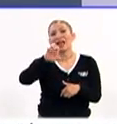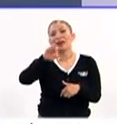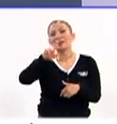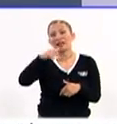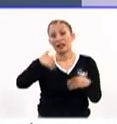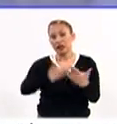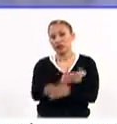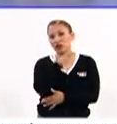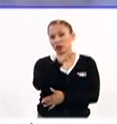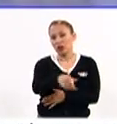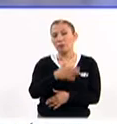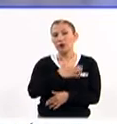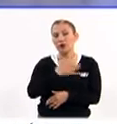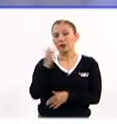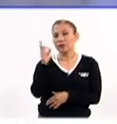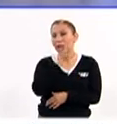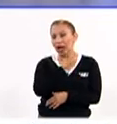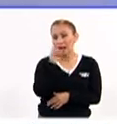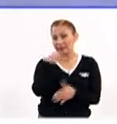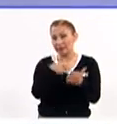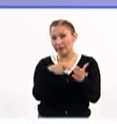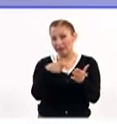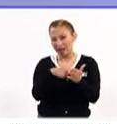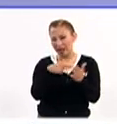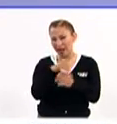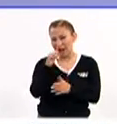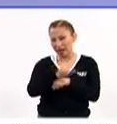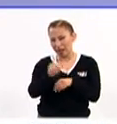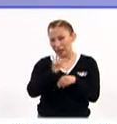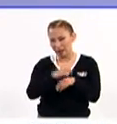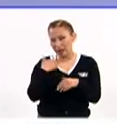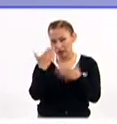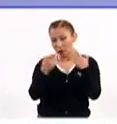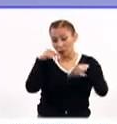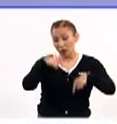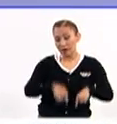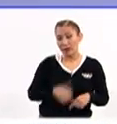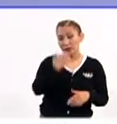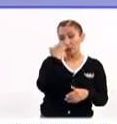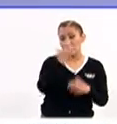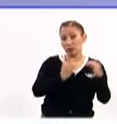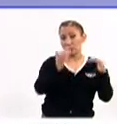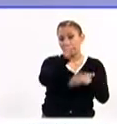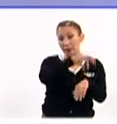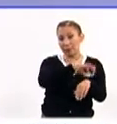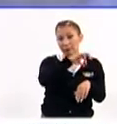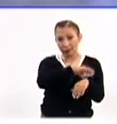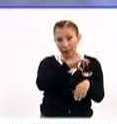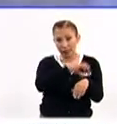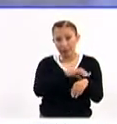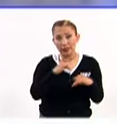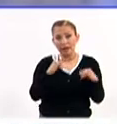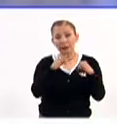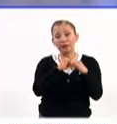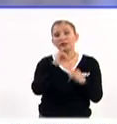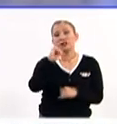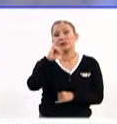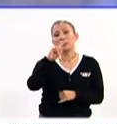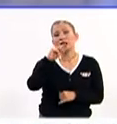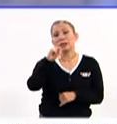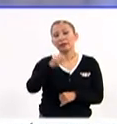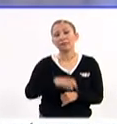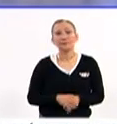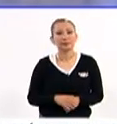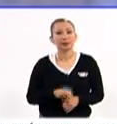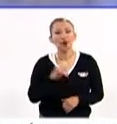Él es originario de Buenos Aires, Argentina, y está realizando parte de sus estudios en la Escuela Superior de Medicina del Instituto Politécnico